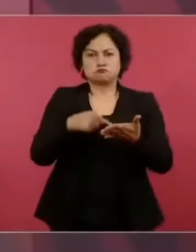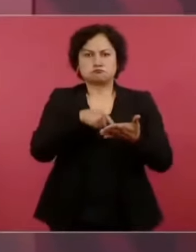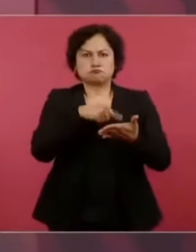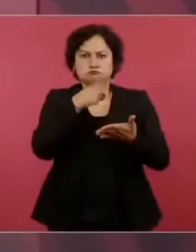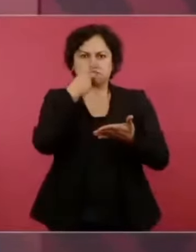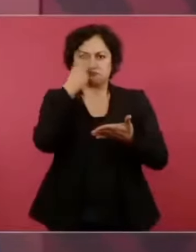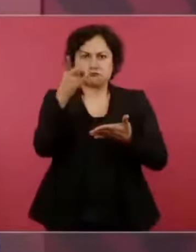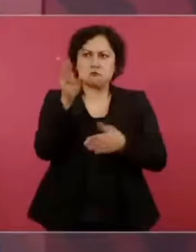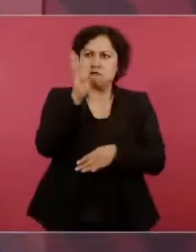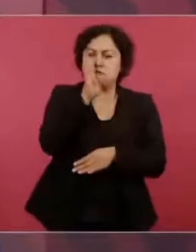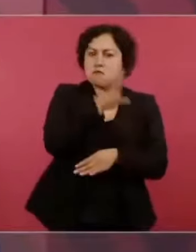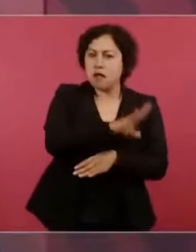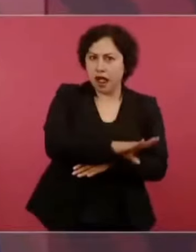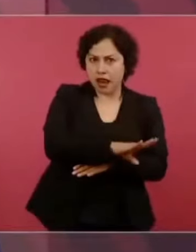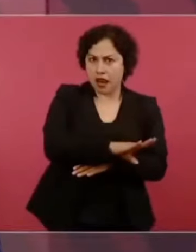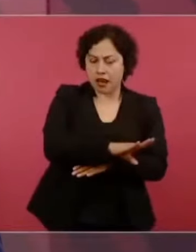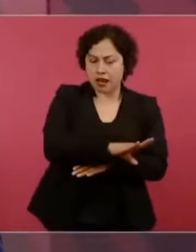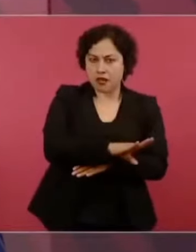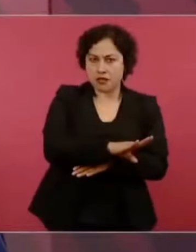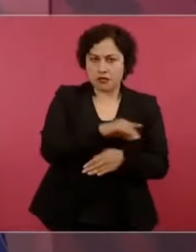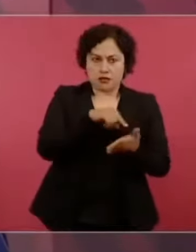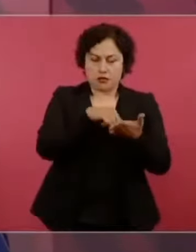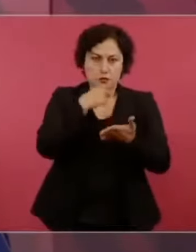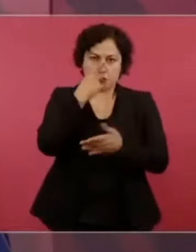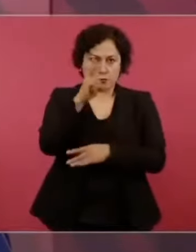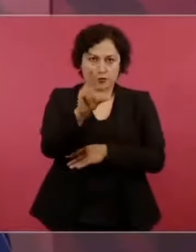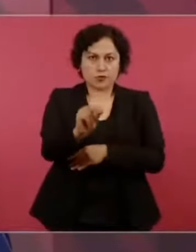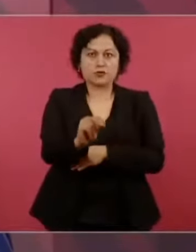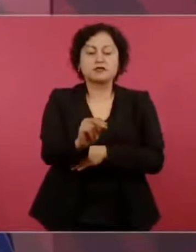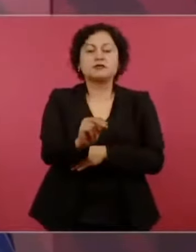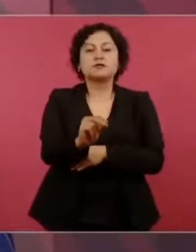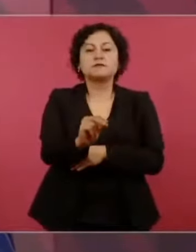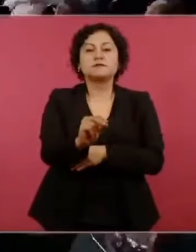a nuestra embajada,